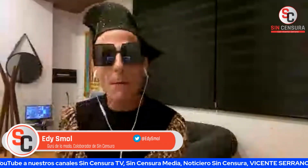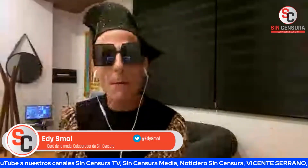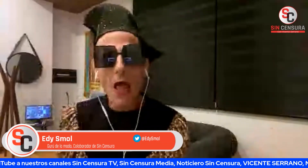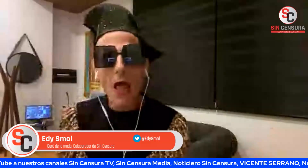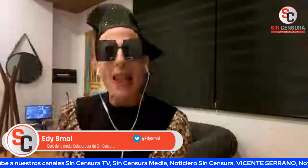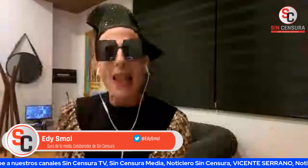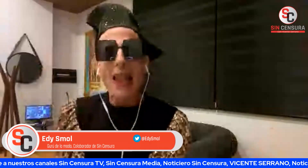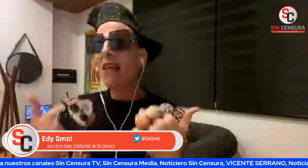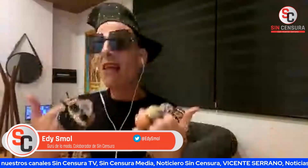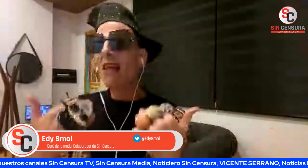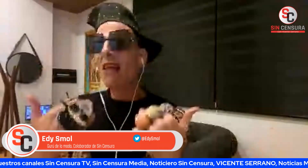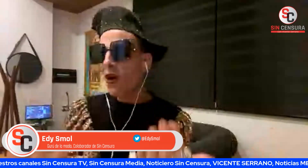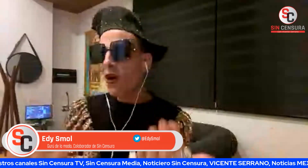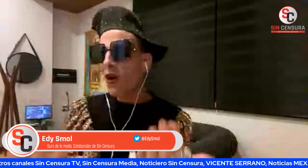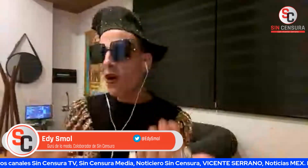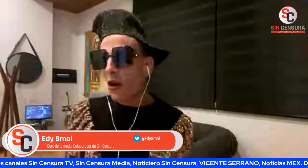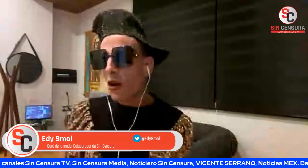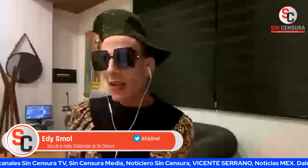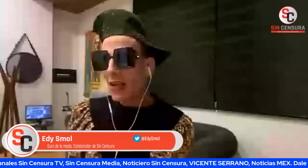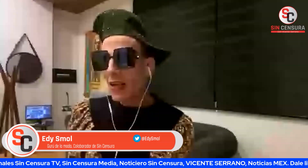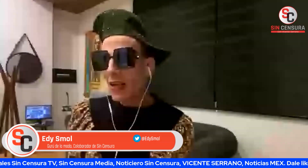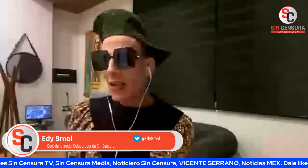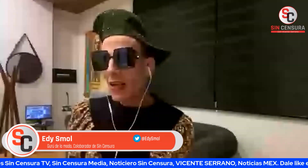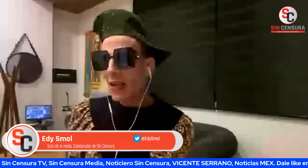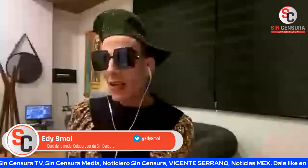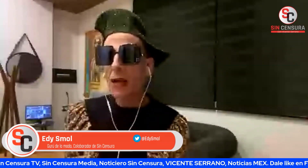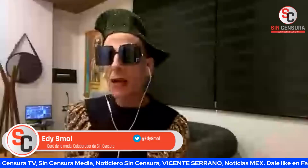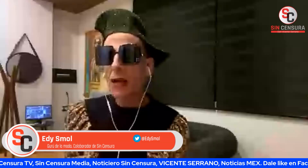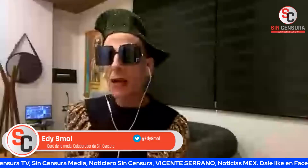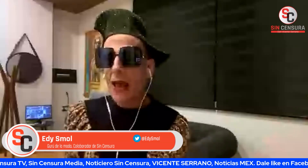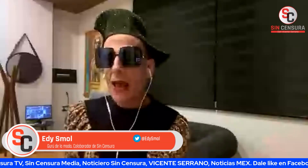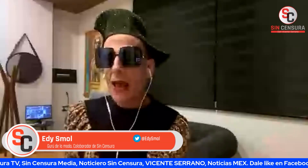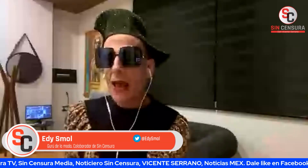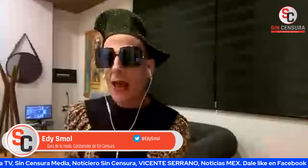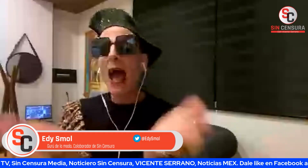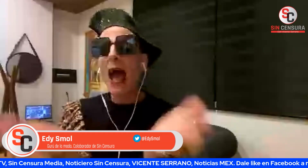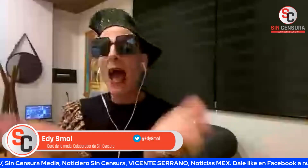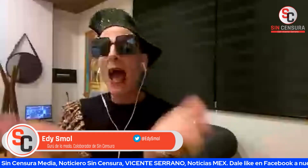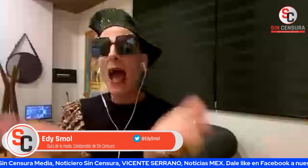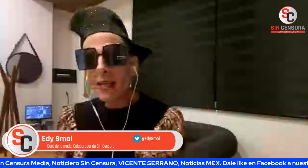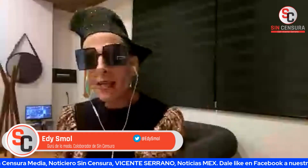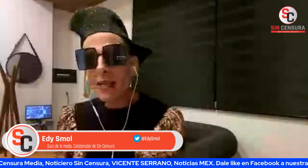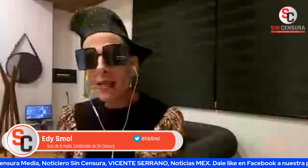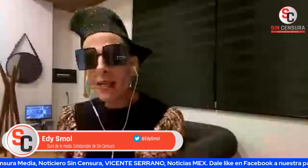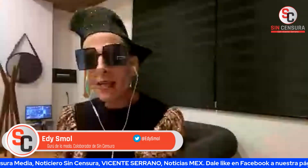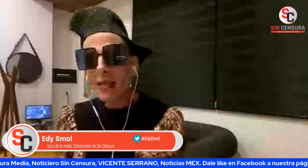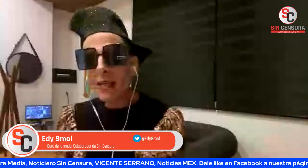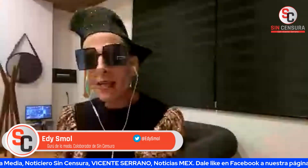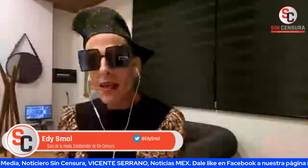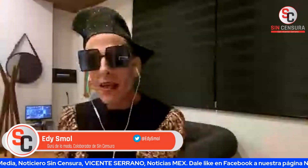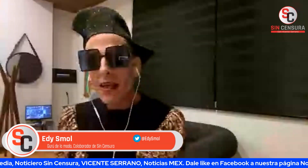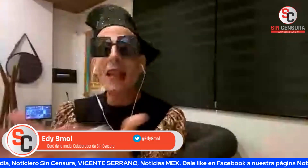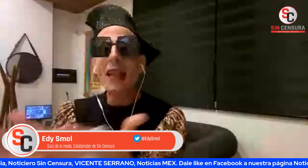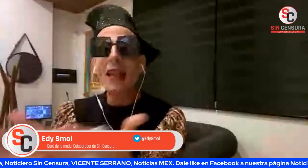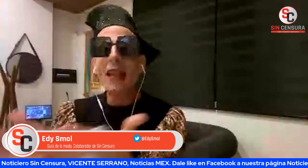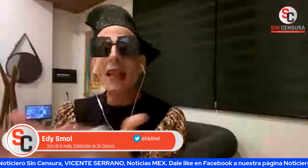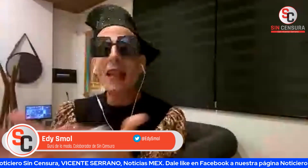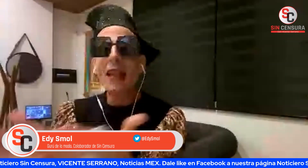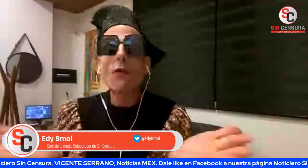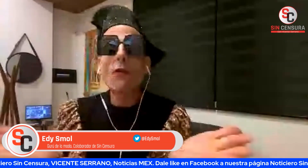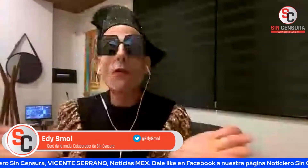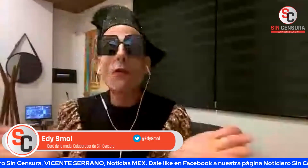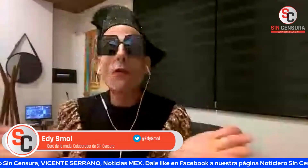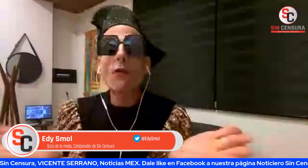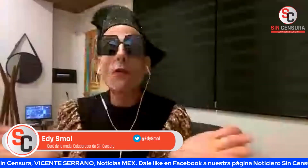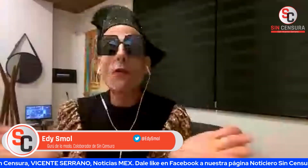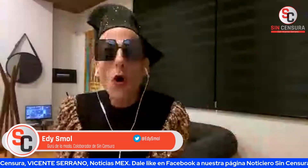poner un ejemplo. Le da trillones de dólares, se endeuda e imprime a la población para gastar en el momento